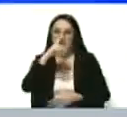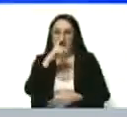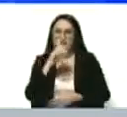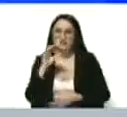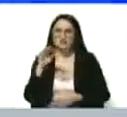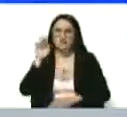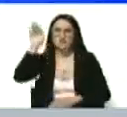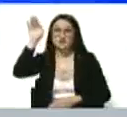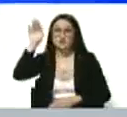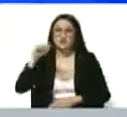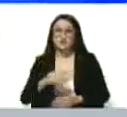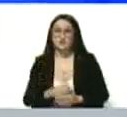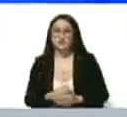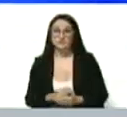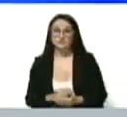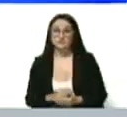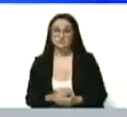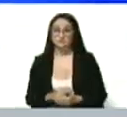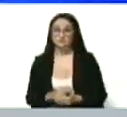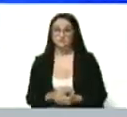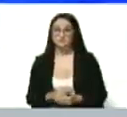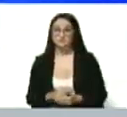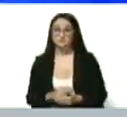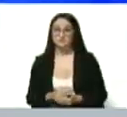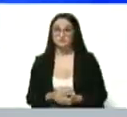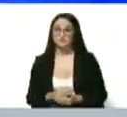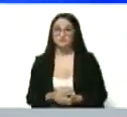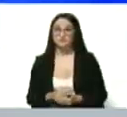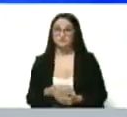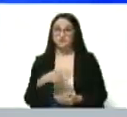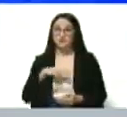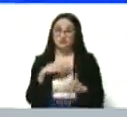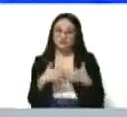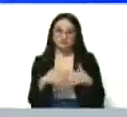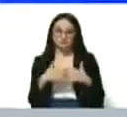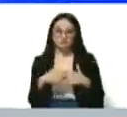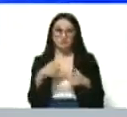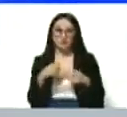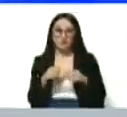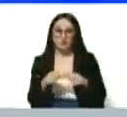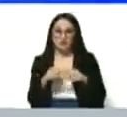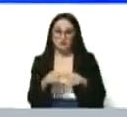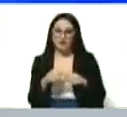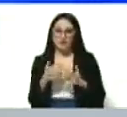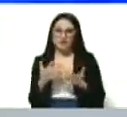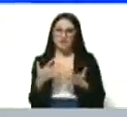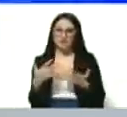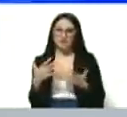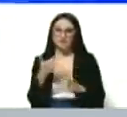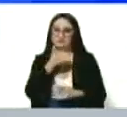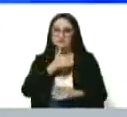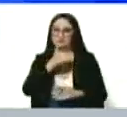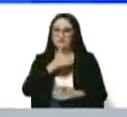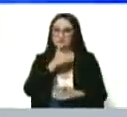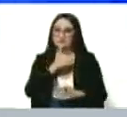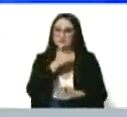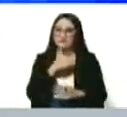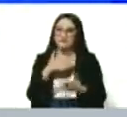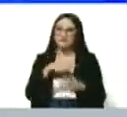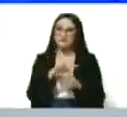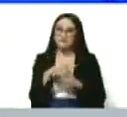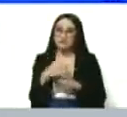por venir. Por supuesto, nuestra industria continúa enfrentándose a diversos retos, tanto